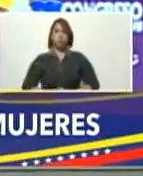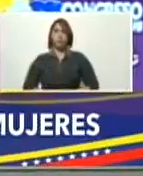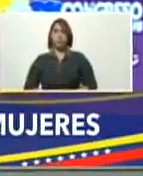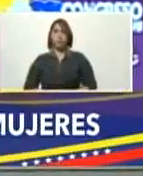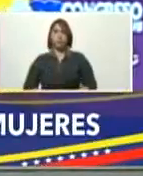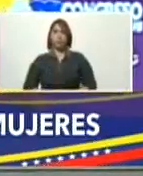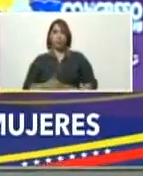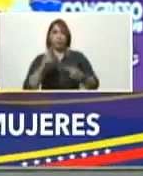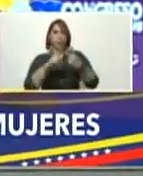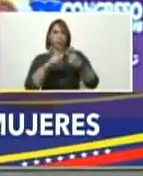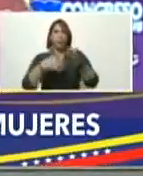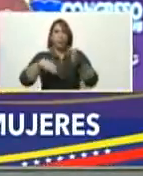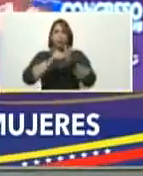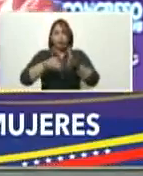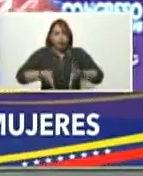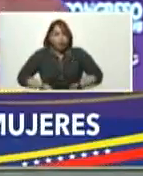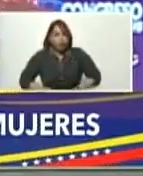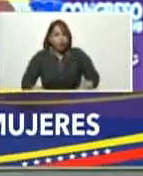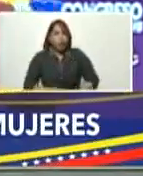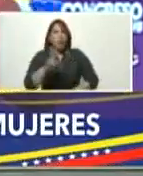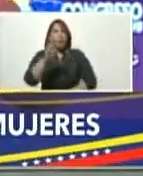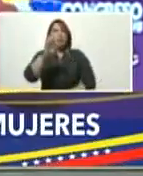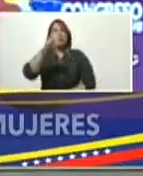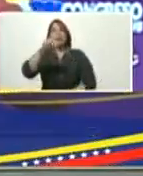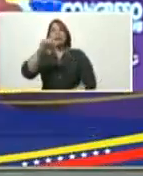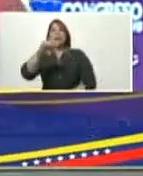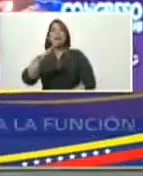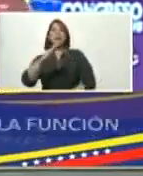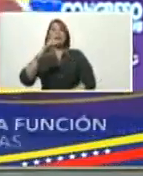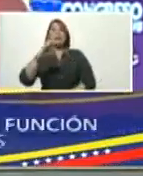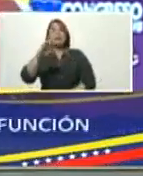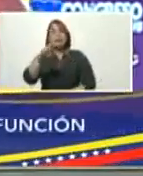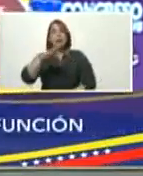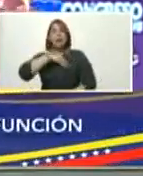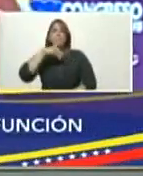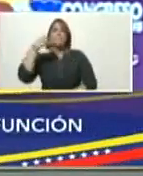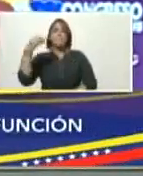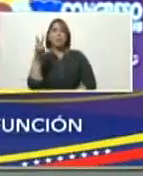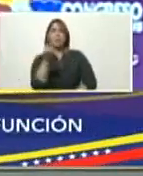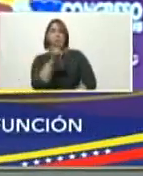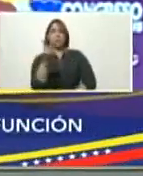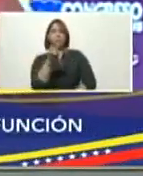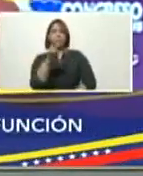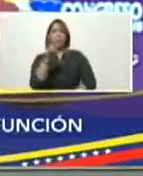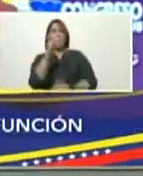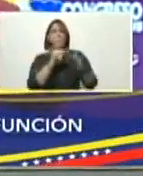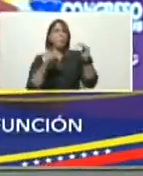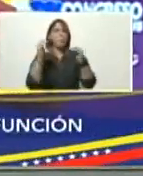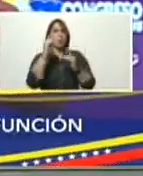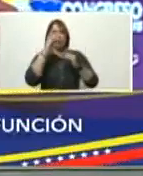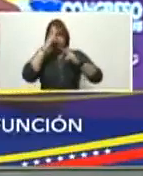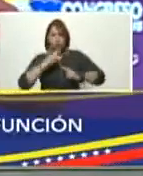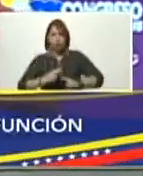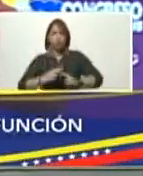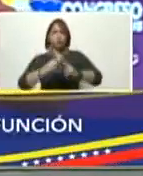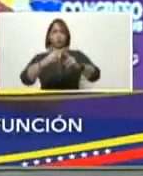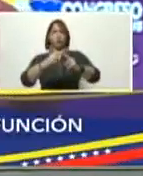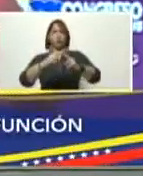El renacer del espíritu venezolano, de la moral, de la honestidad, el renacer